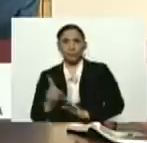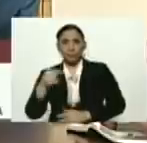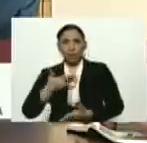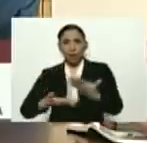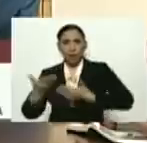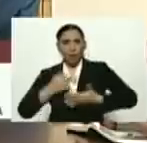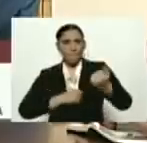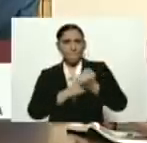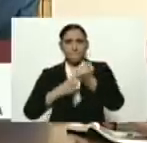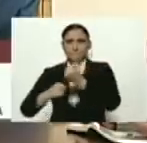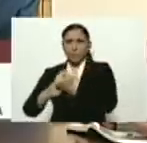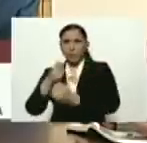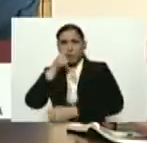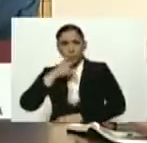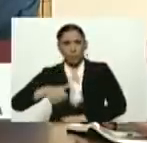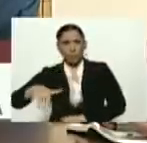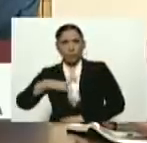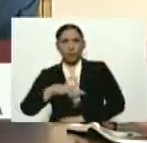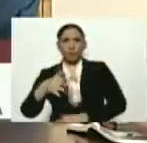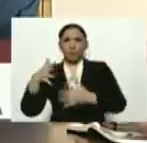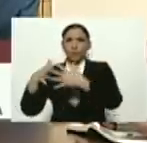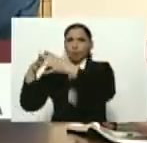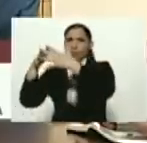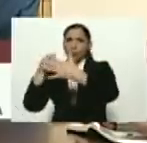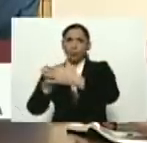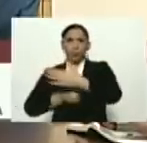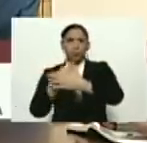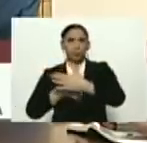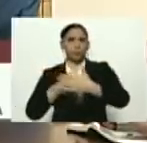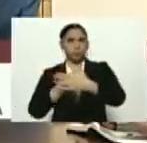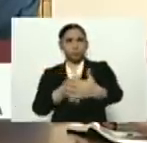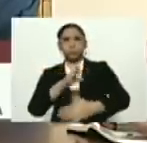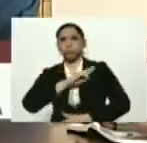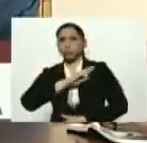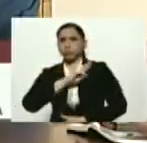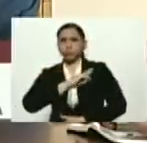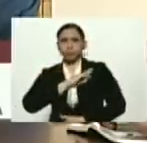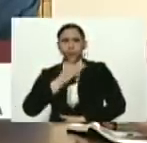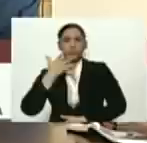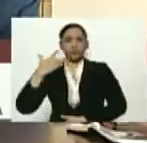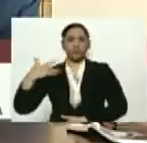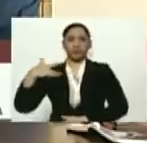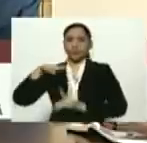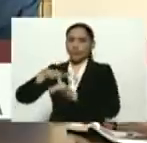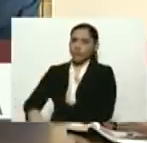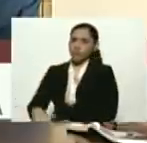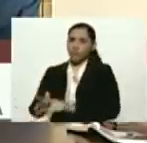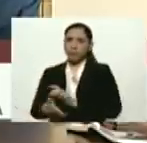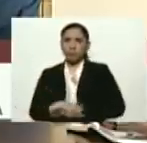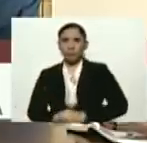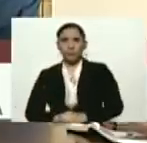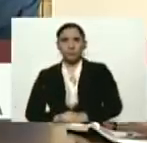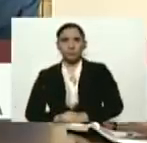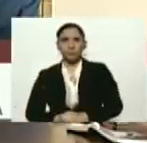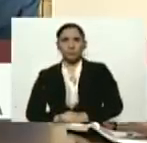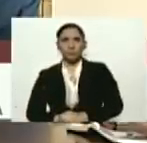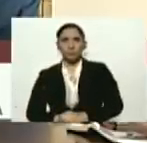el pueblo de Estados Unidos en su lucha contra el racismo supremacista